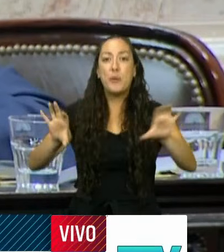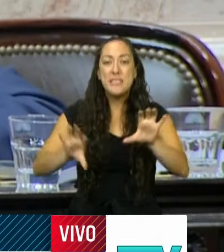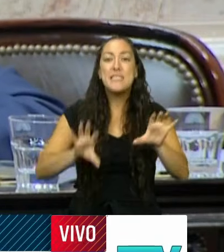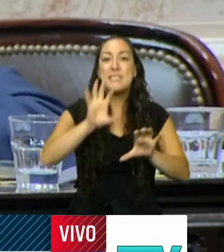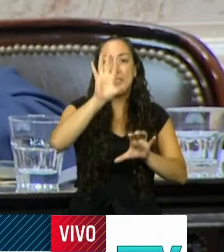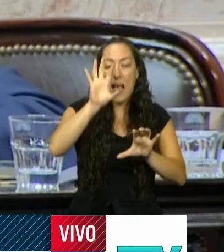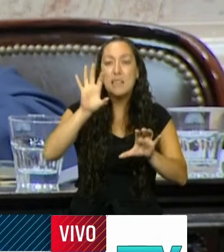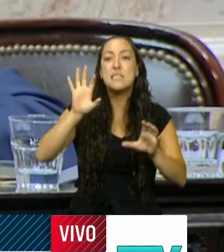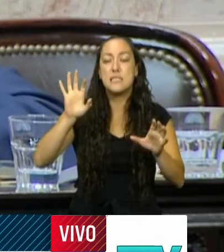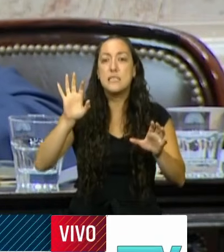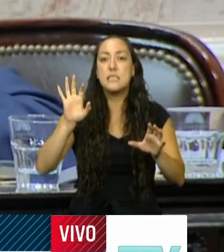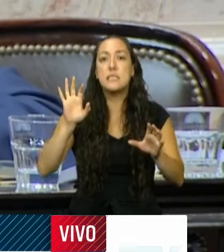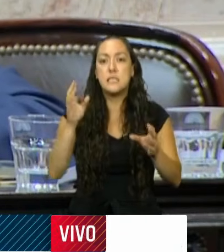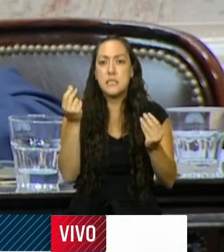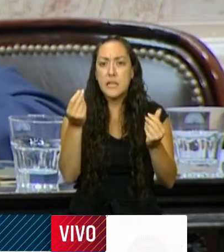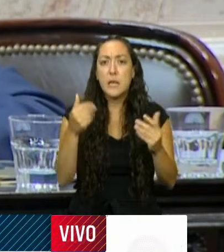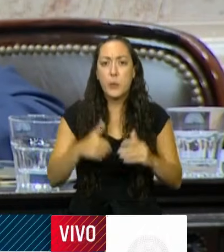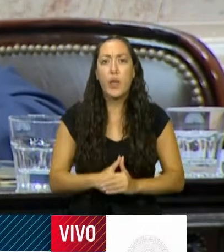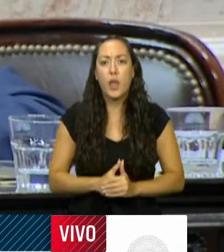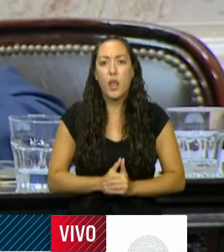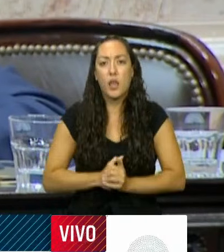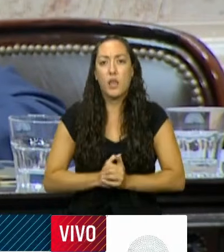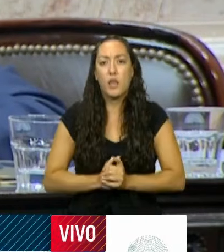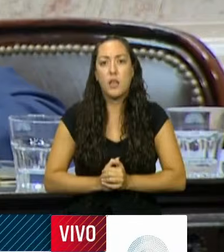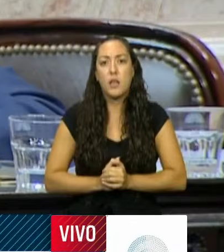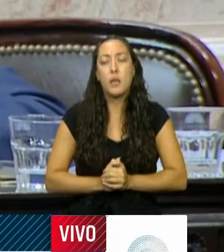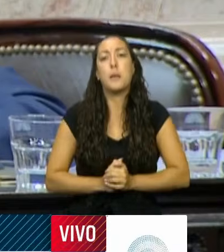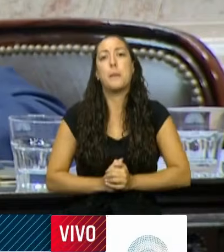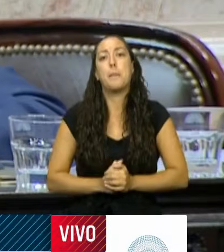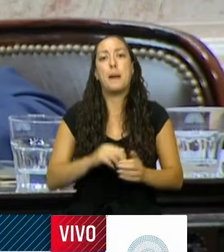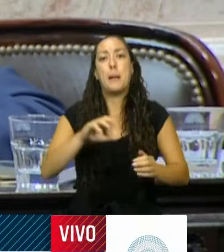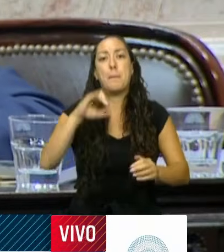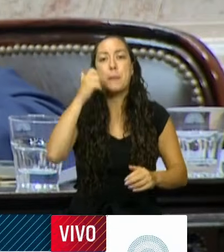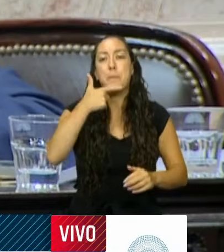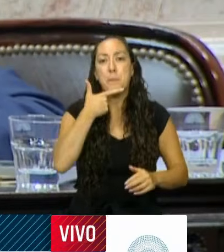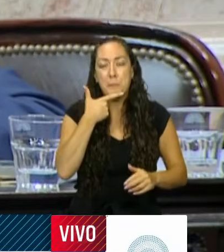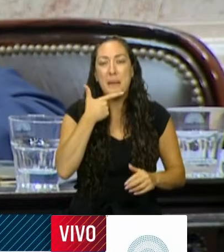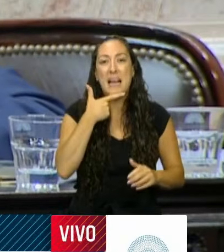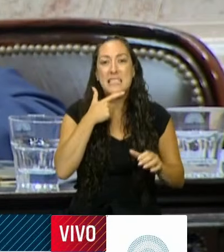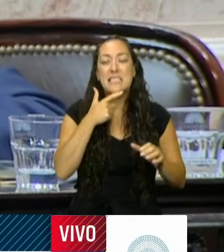interior, sí sirve para nuestras pequeñas empresas.